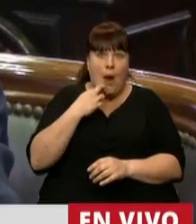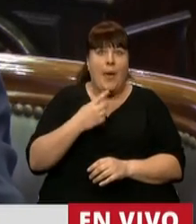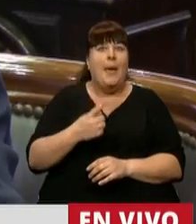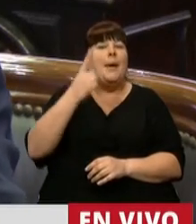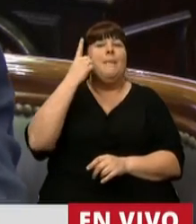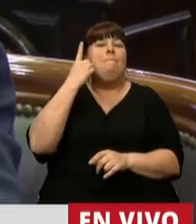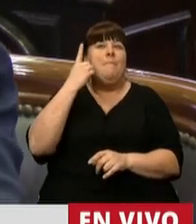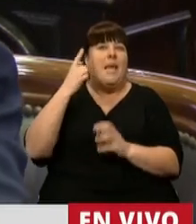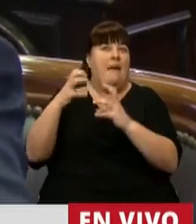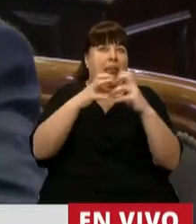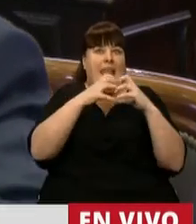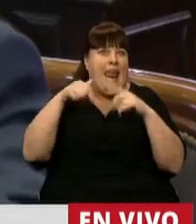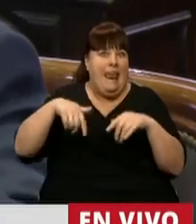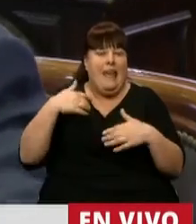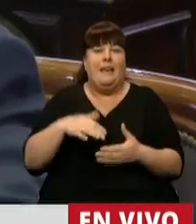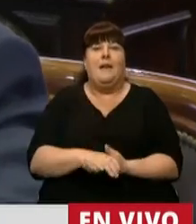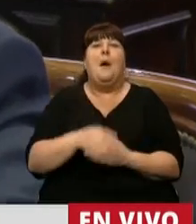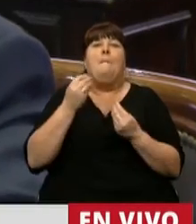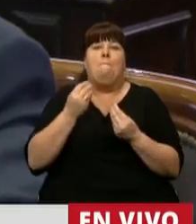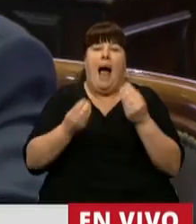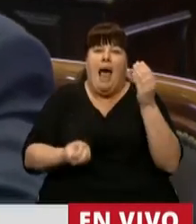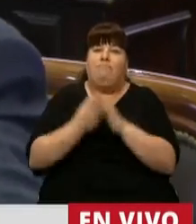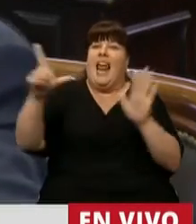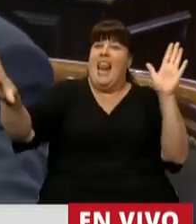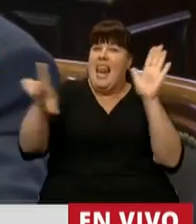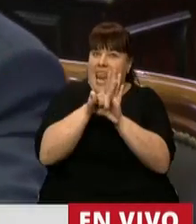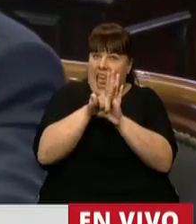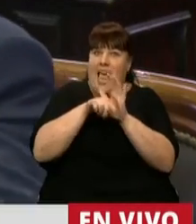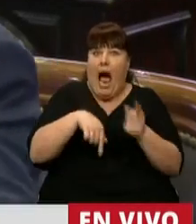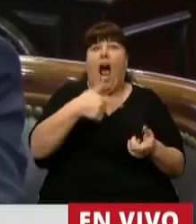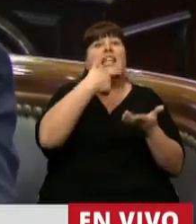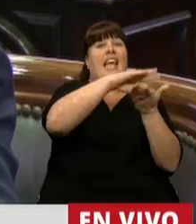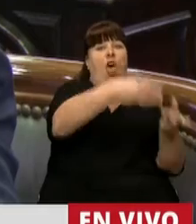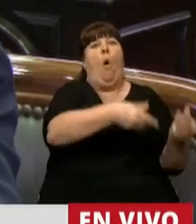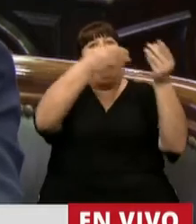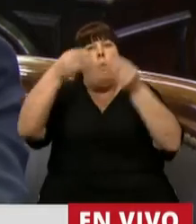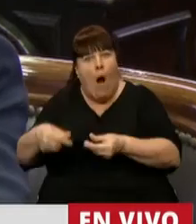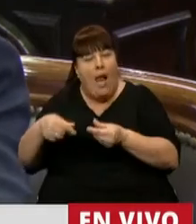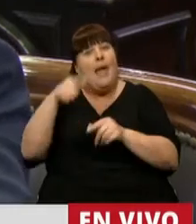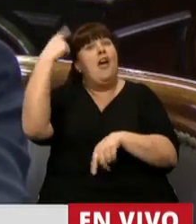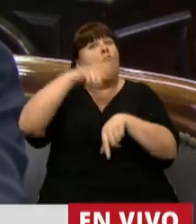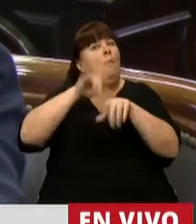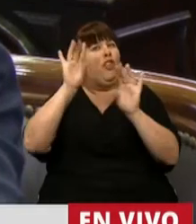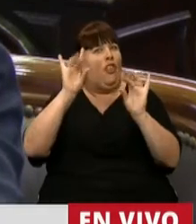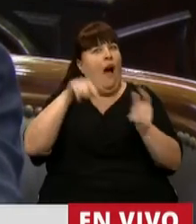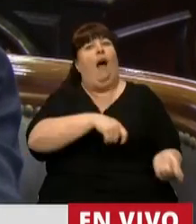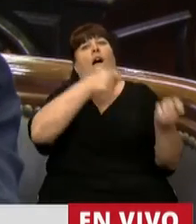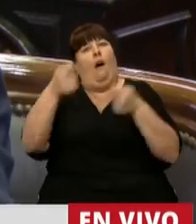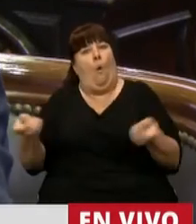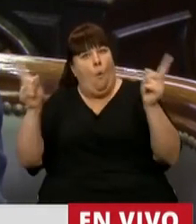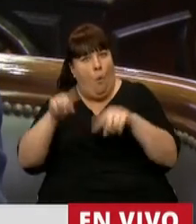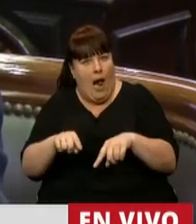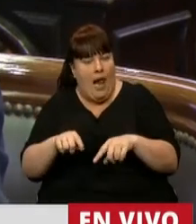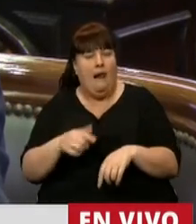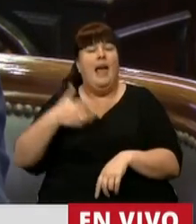primer batalla que tuvimos que dar para tener una ley como la que está devolviendo el Senado ahora, fue muy difícil. Y